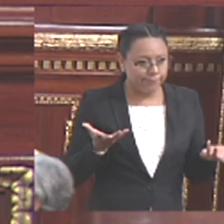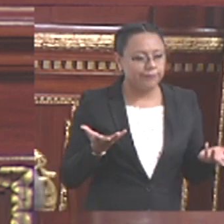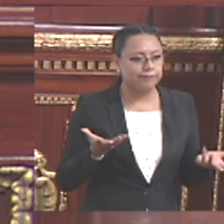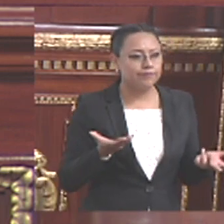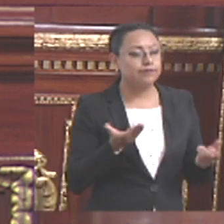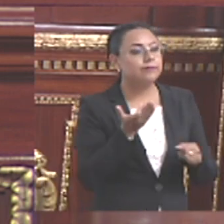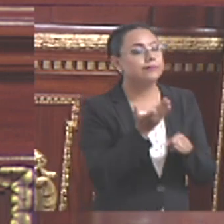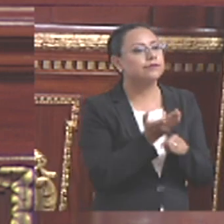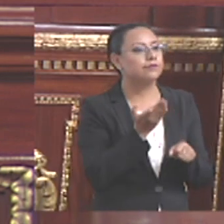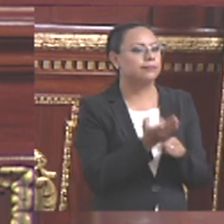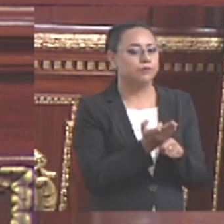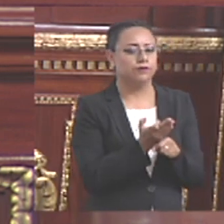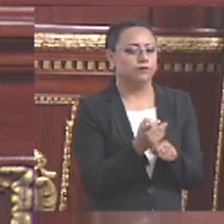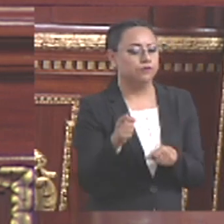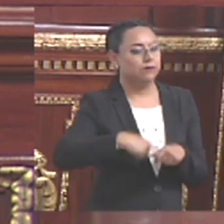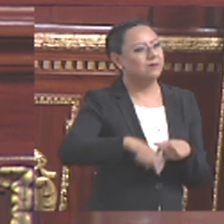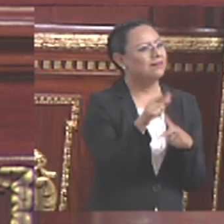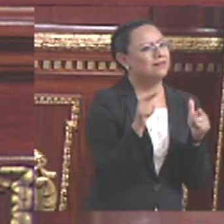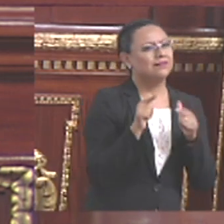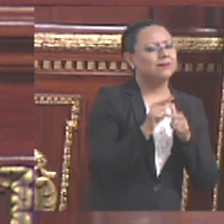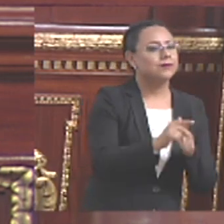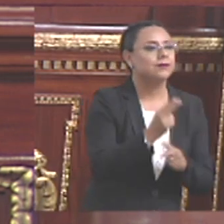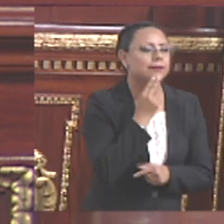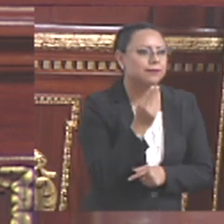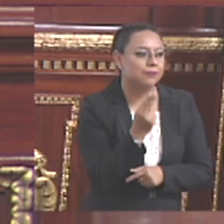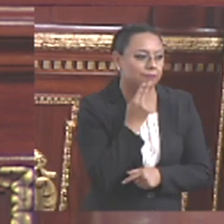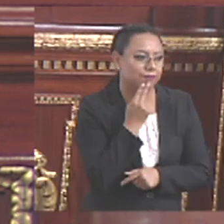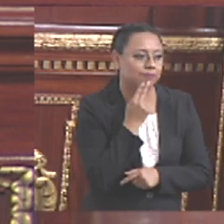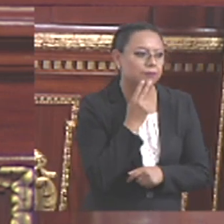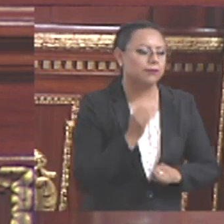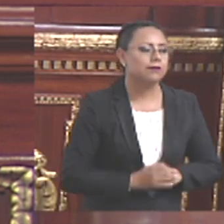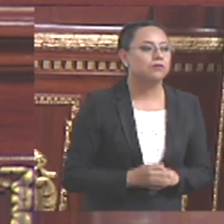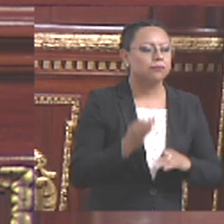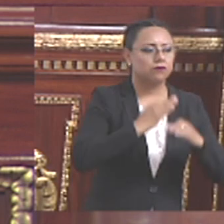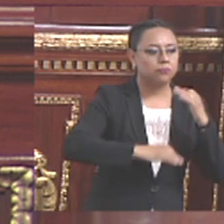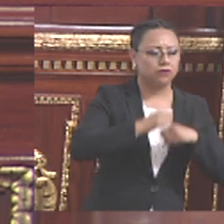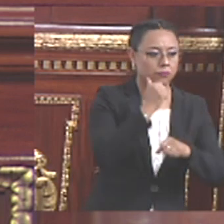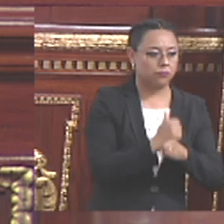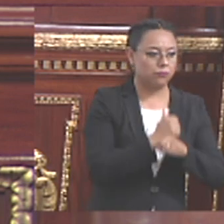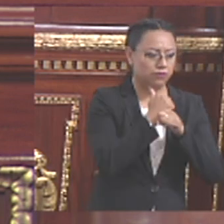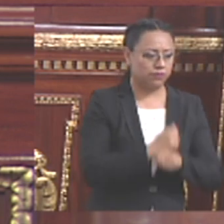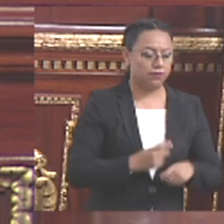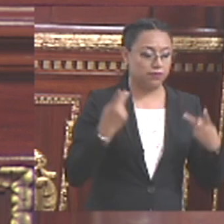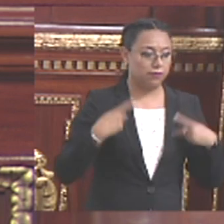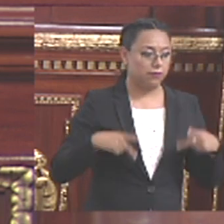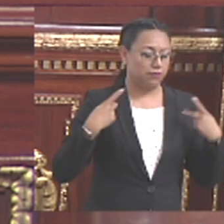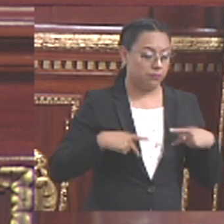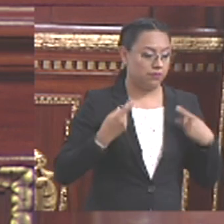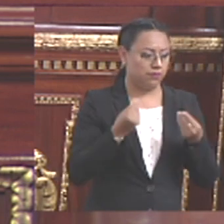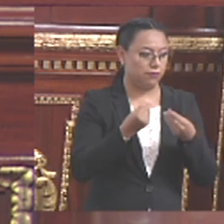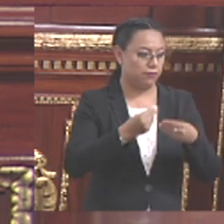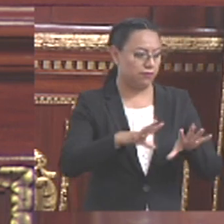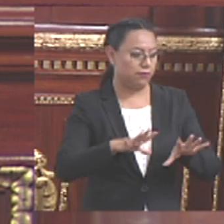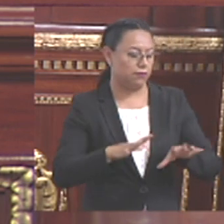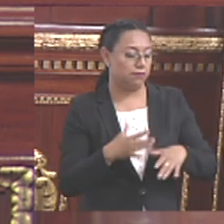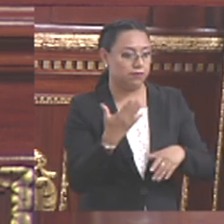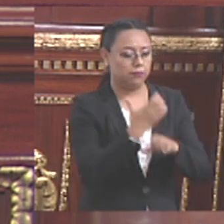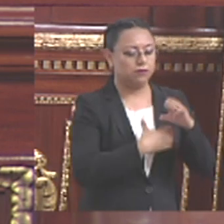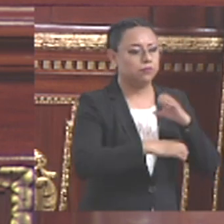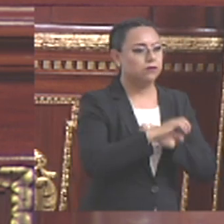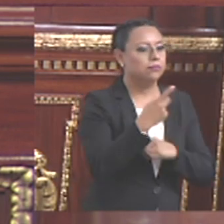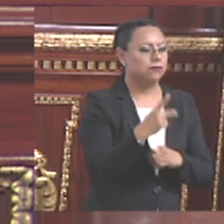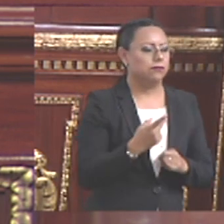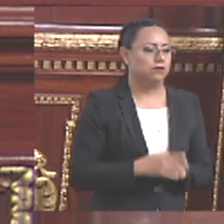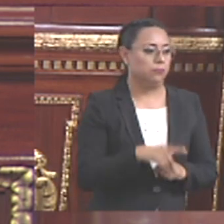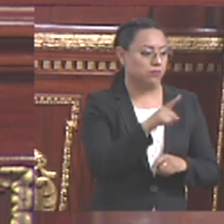siguen utilizando la pena y el dolor de los damnificados, en vez de hablarlo con mucha claridad